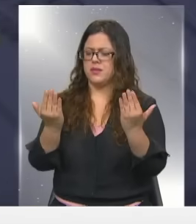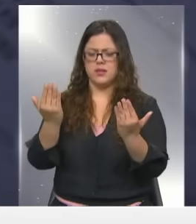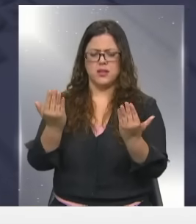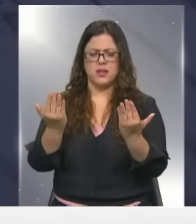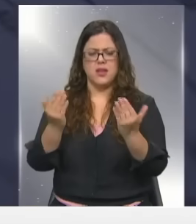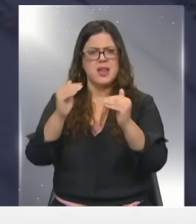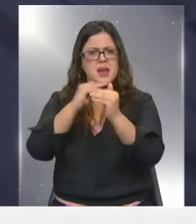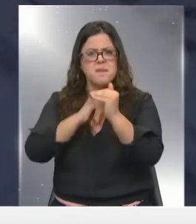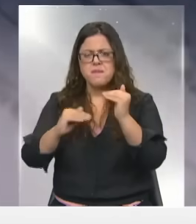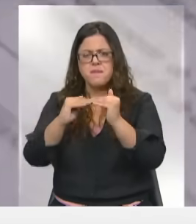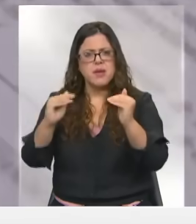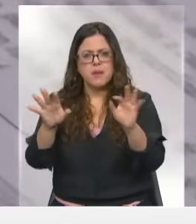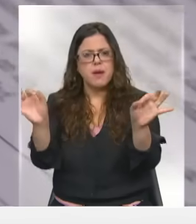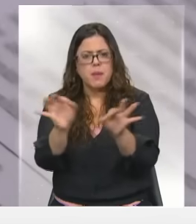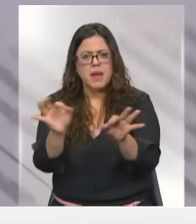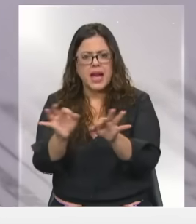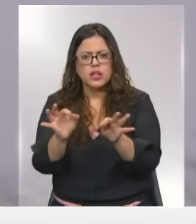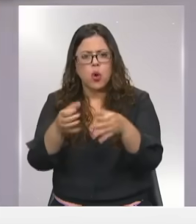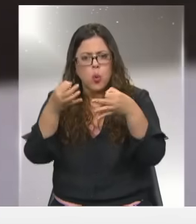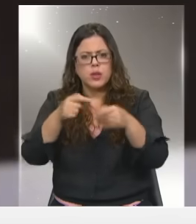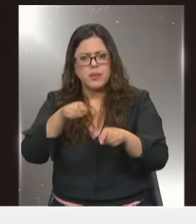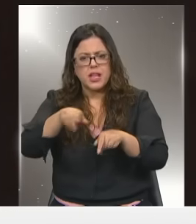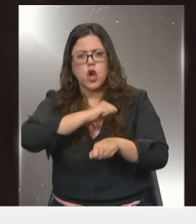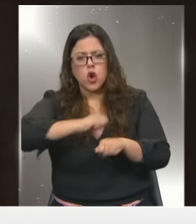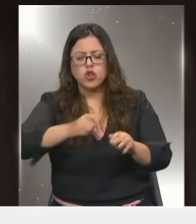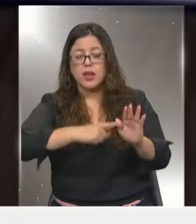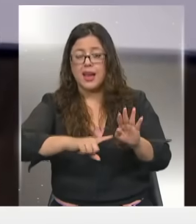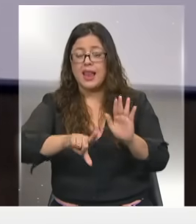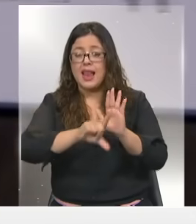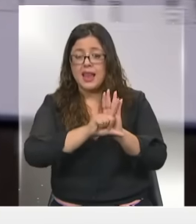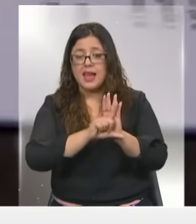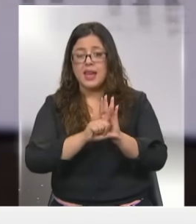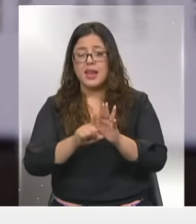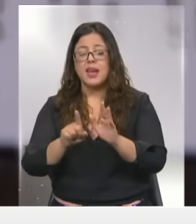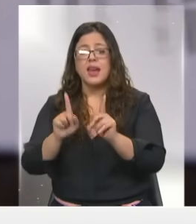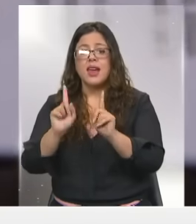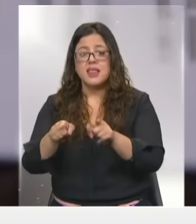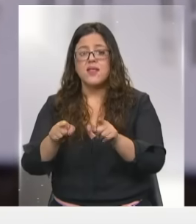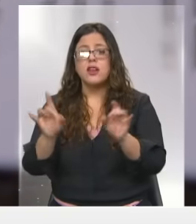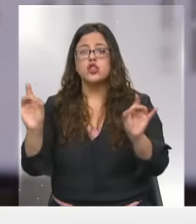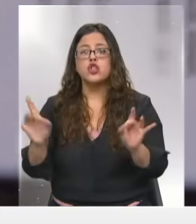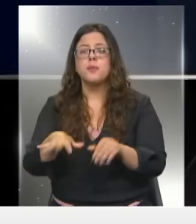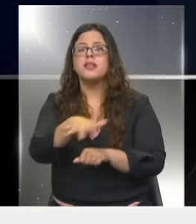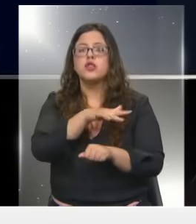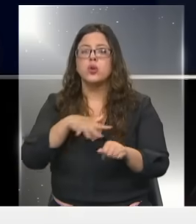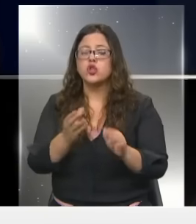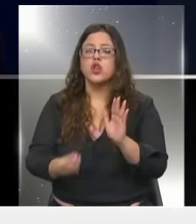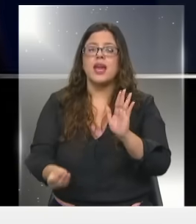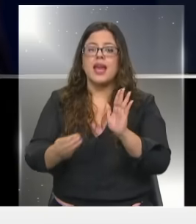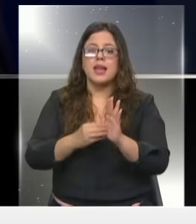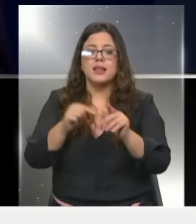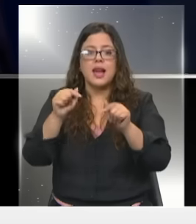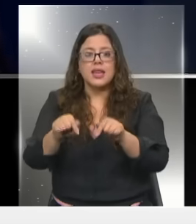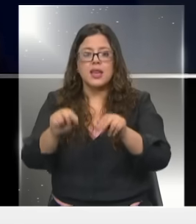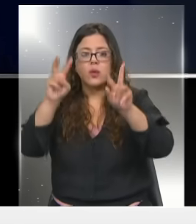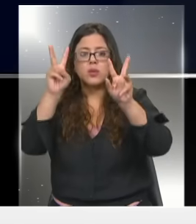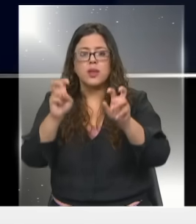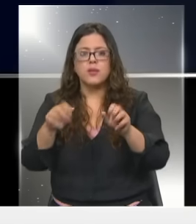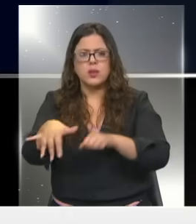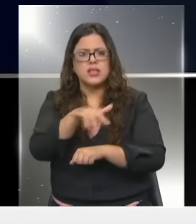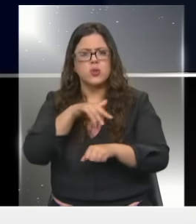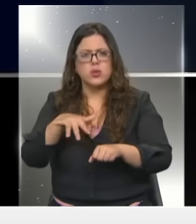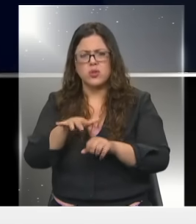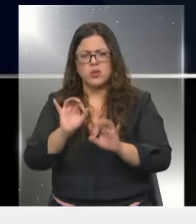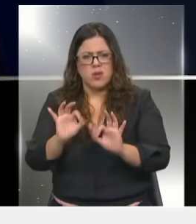justificaciones, lo que justamente va en contra de la ley, que dice que deberían ser situaciones extraordinarias. Aquí parece que es una situación